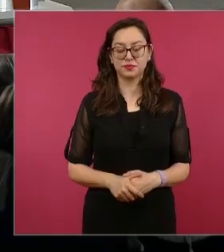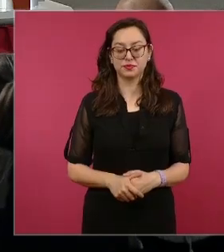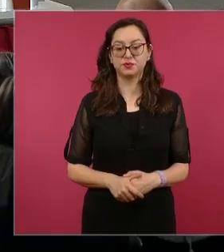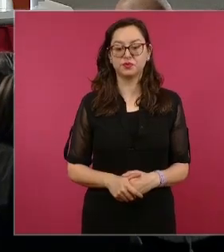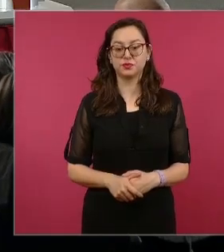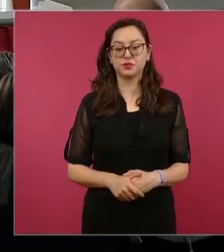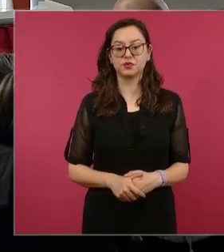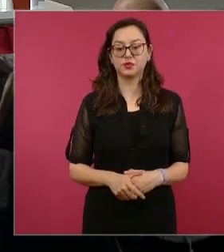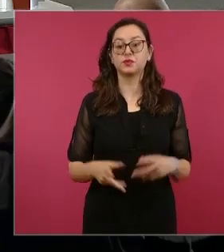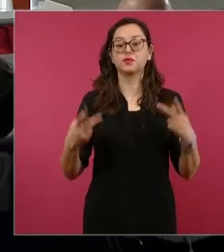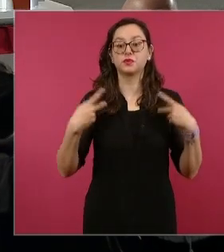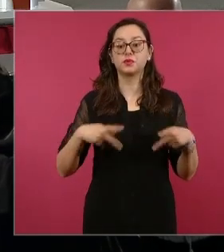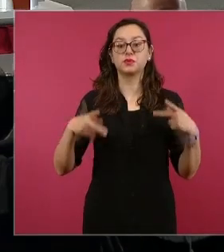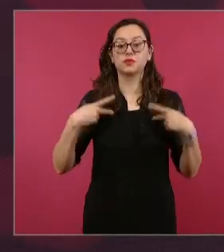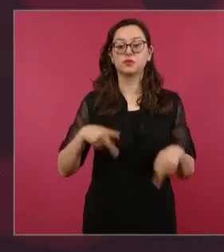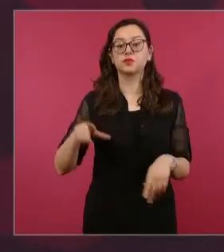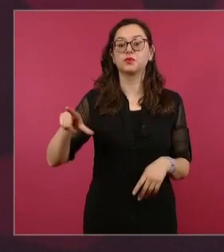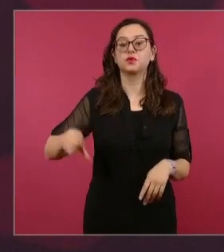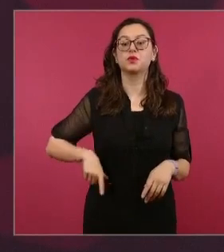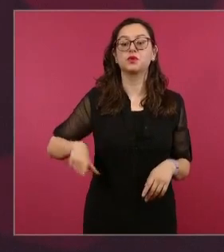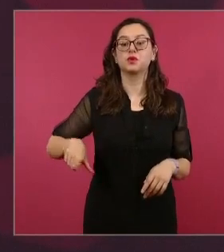cualquier servidor público